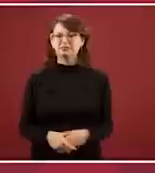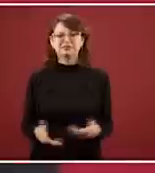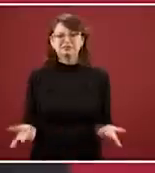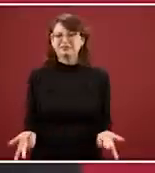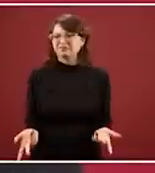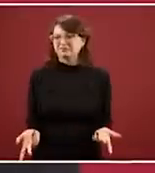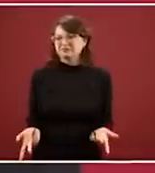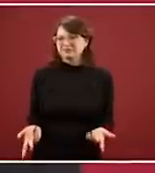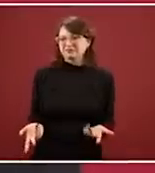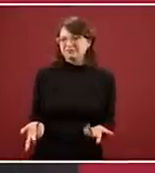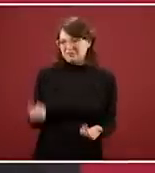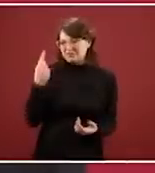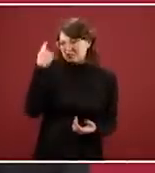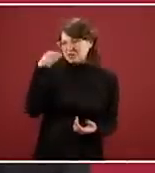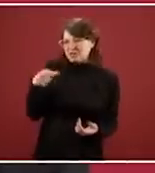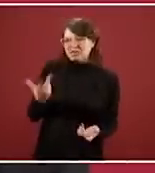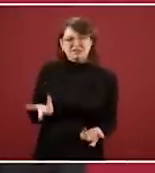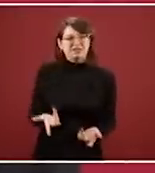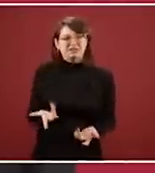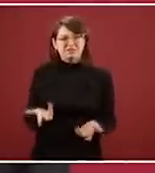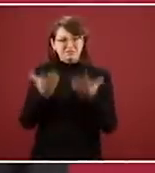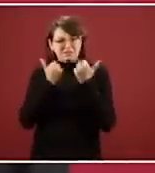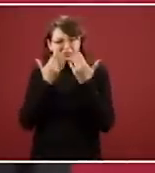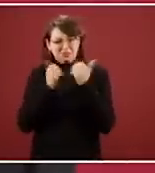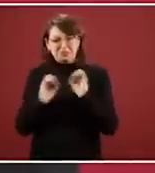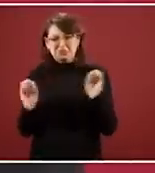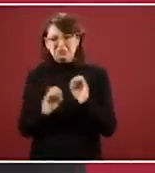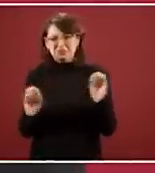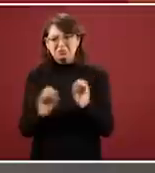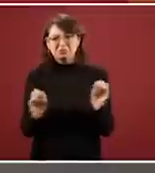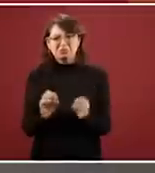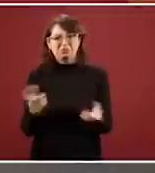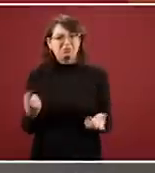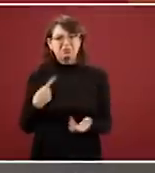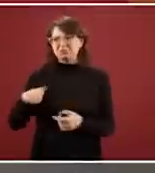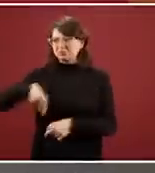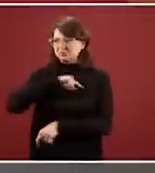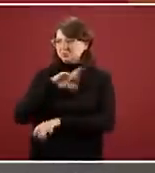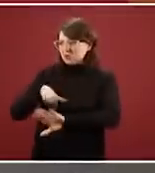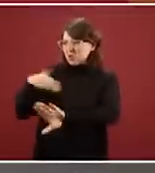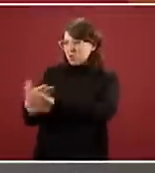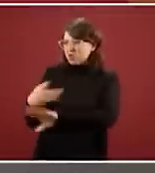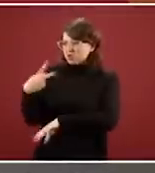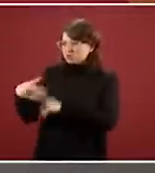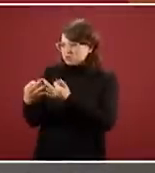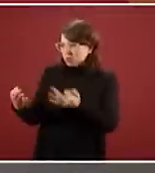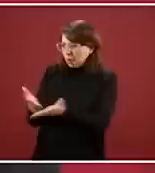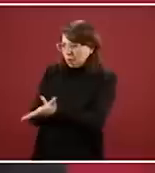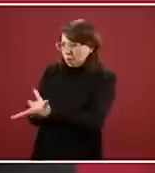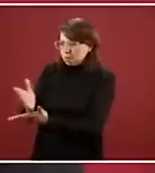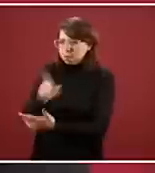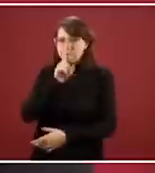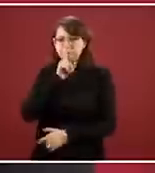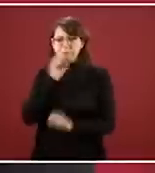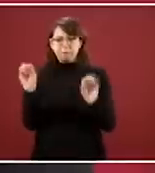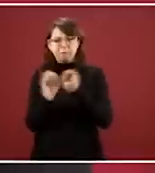real eso, o sea, no se apega a la realidad. Nosotros no vamos a afectar a nadie, nosotros menos